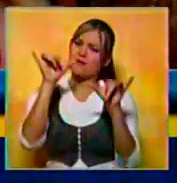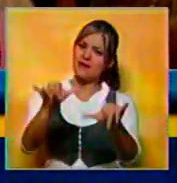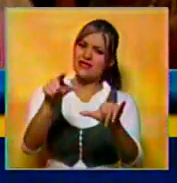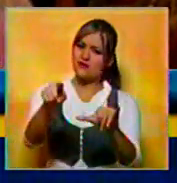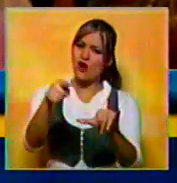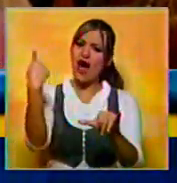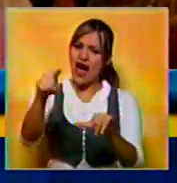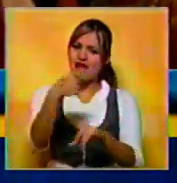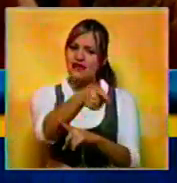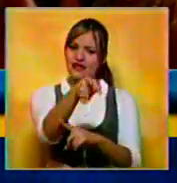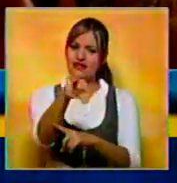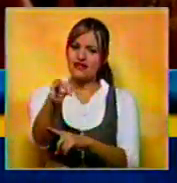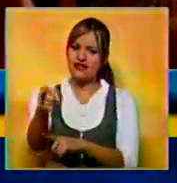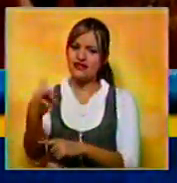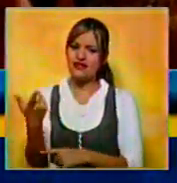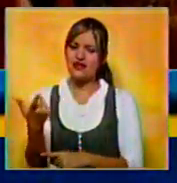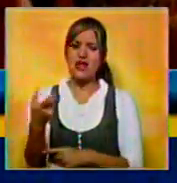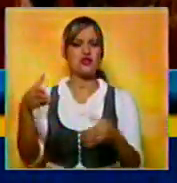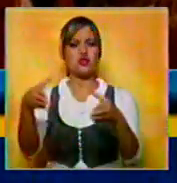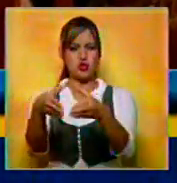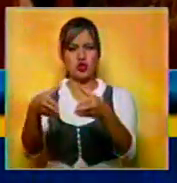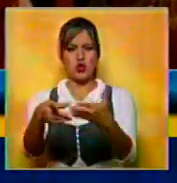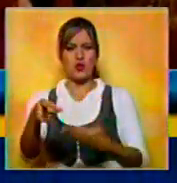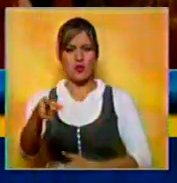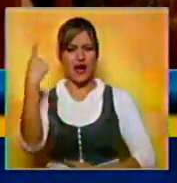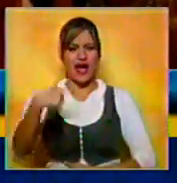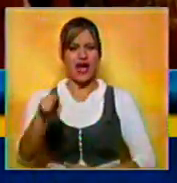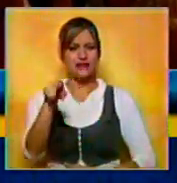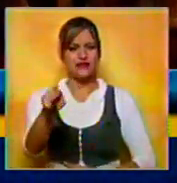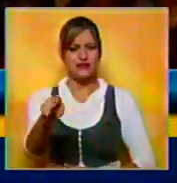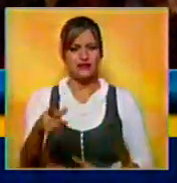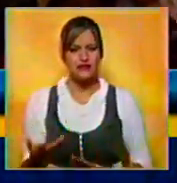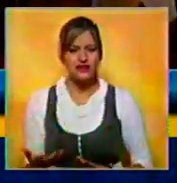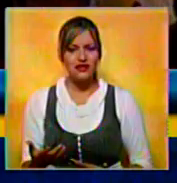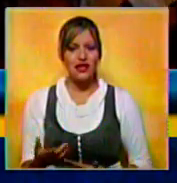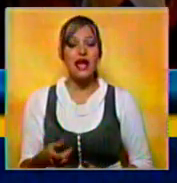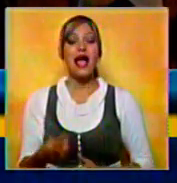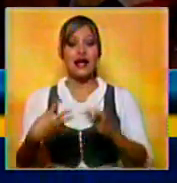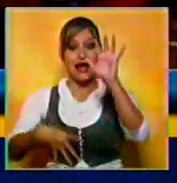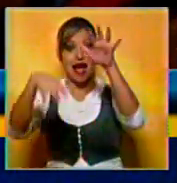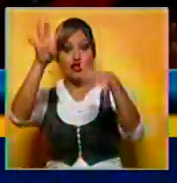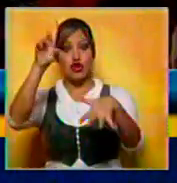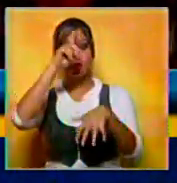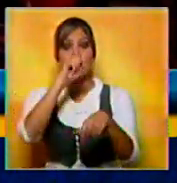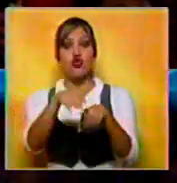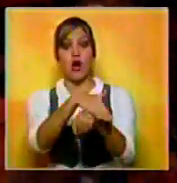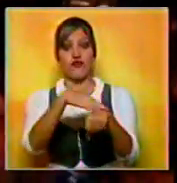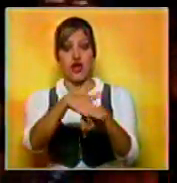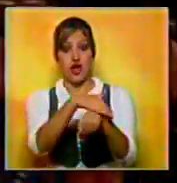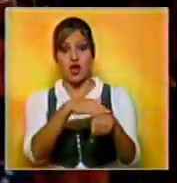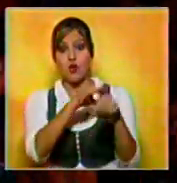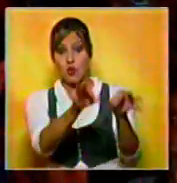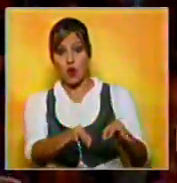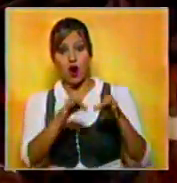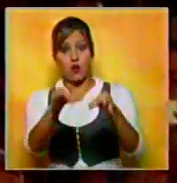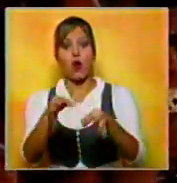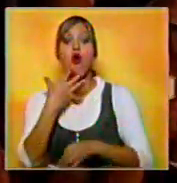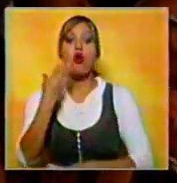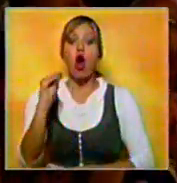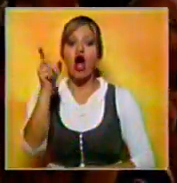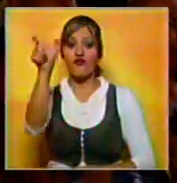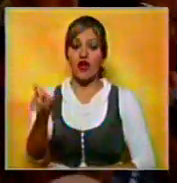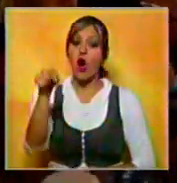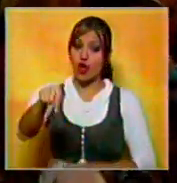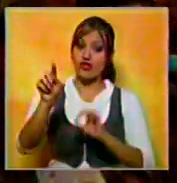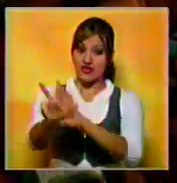están allí ese grupito que está allí que lleva 14 años un joven que hoy